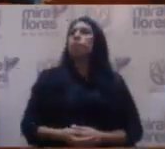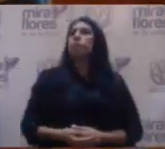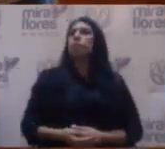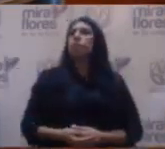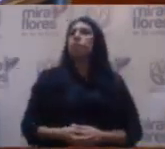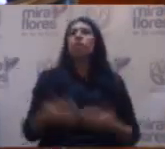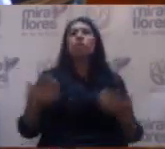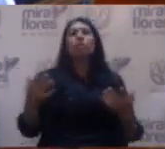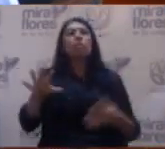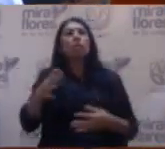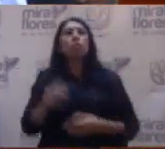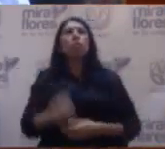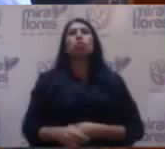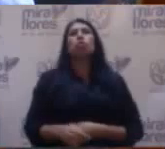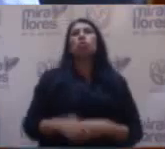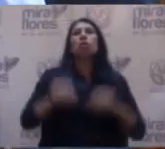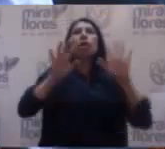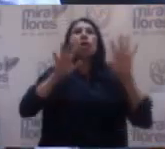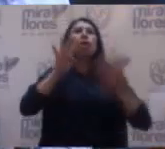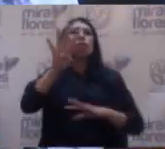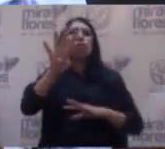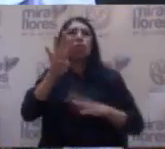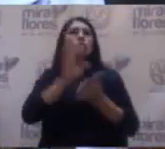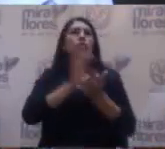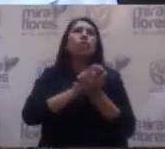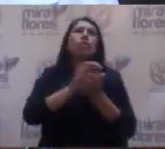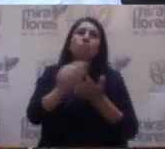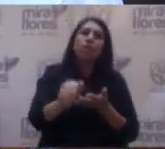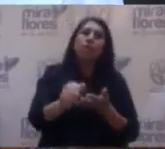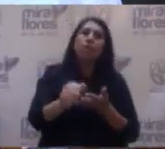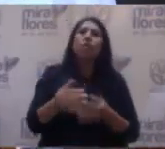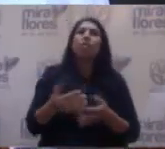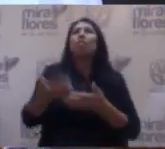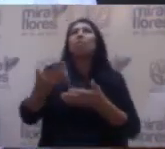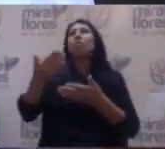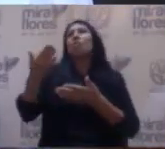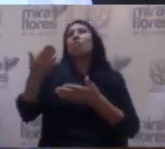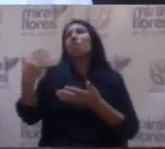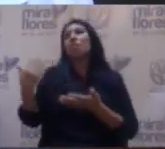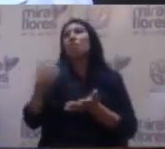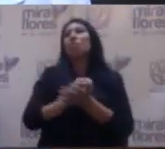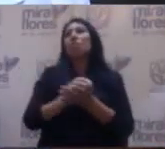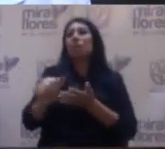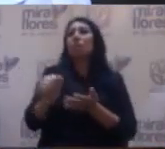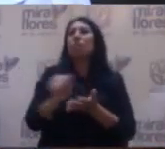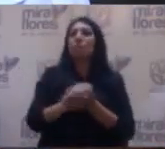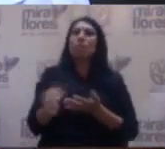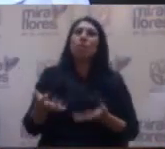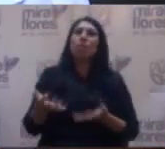Llevamos 14 meses, señor alcalde, y estamos en los previos, y estamos en el vamos a hacer.